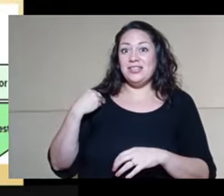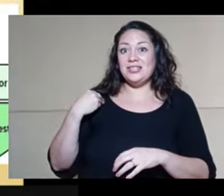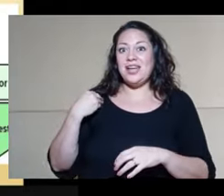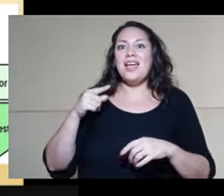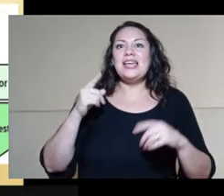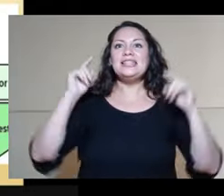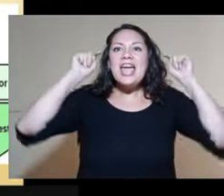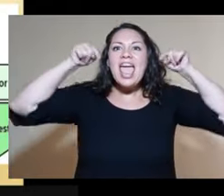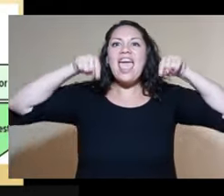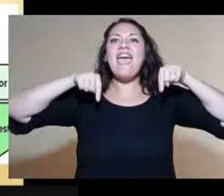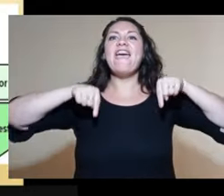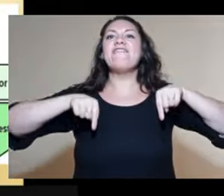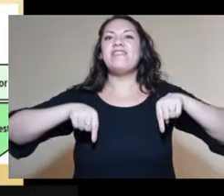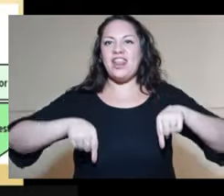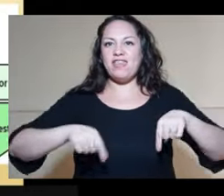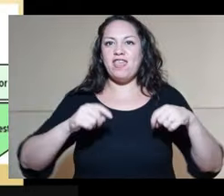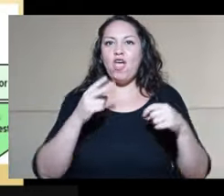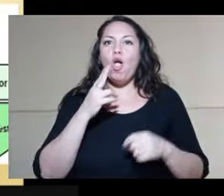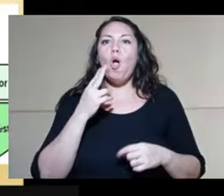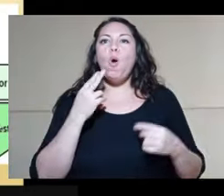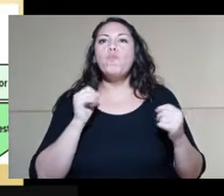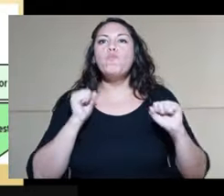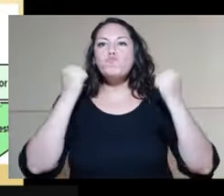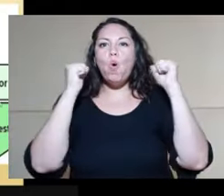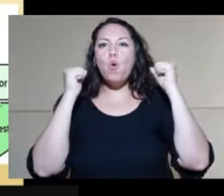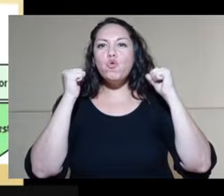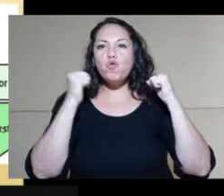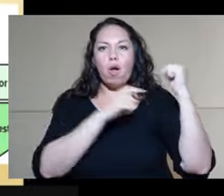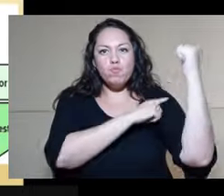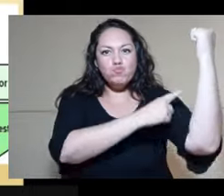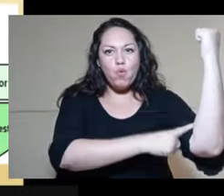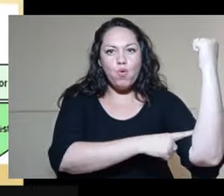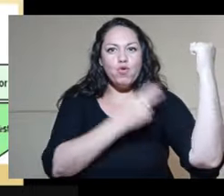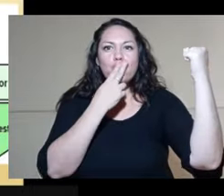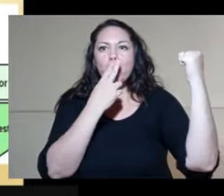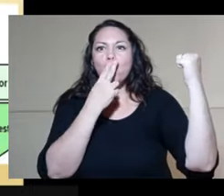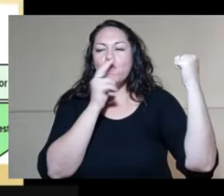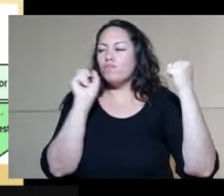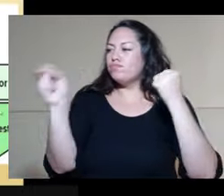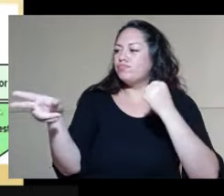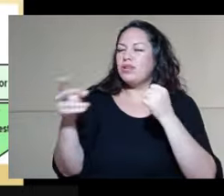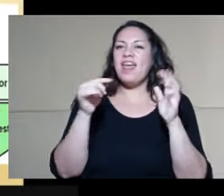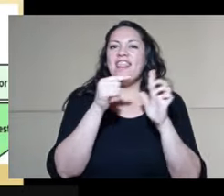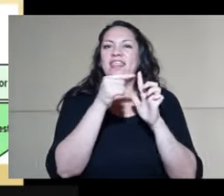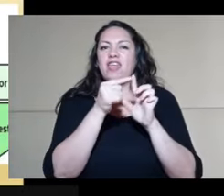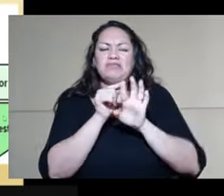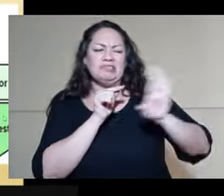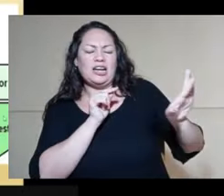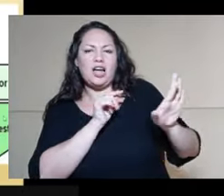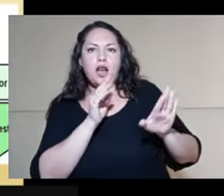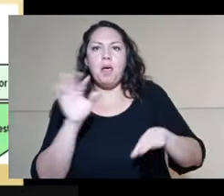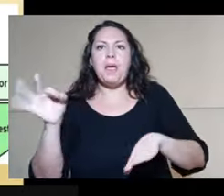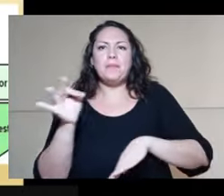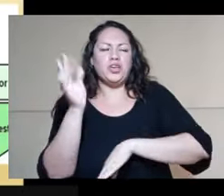asociaciones y armo mi vía eferente, que es la del muscular. Que va ¿a dónde? Al músculo, para que yo tire el cigarrillo, corra